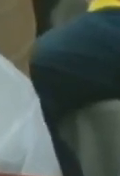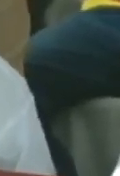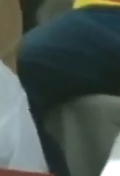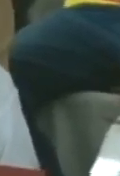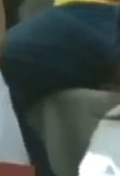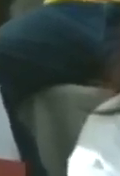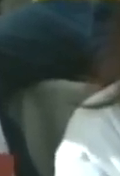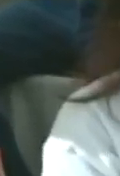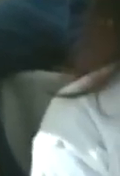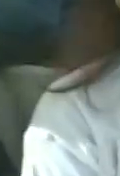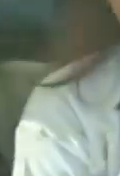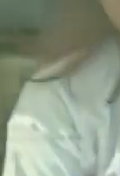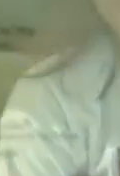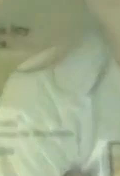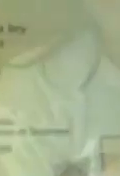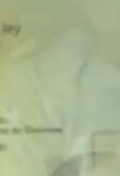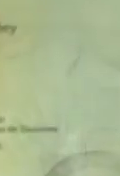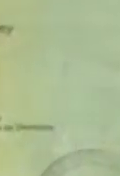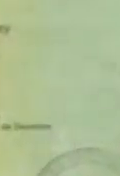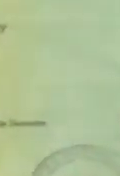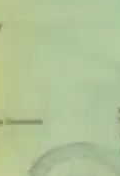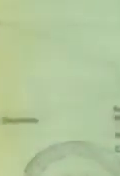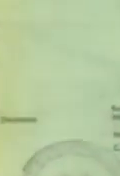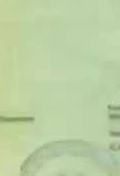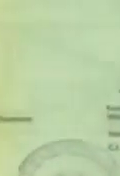Título además bonito.